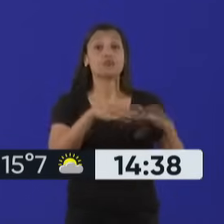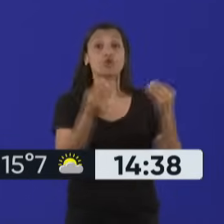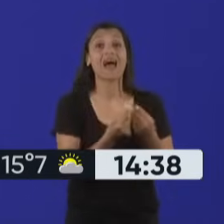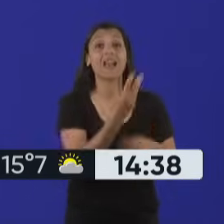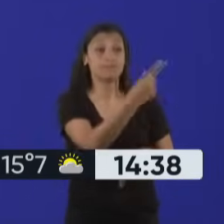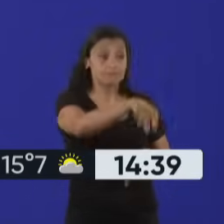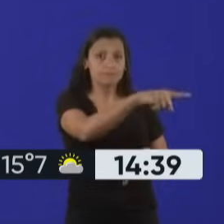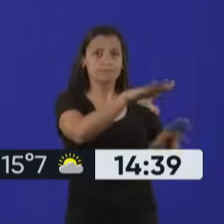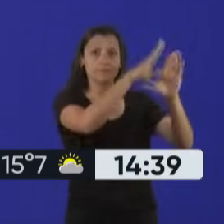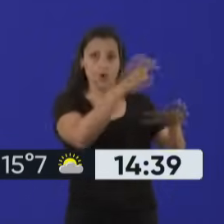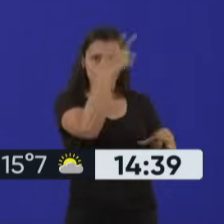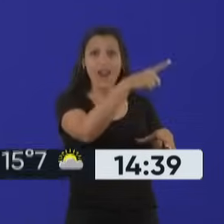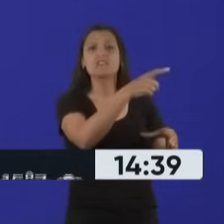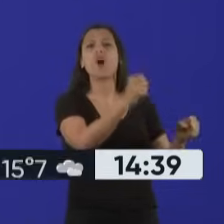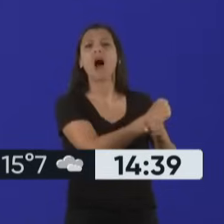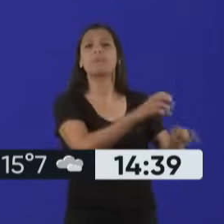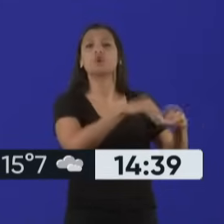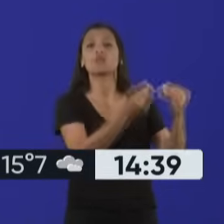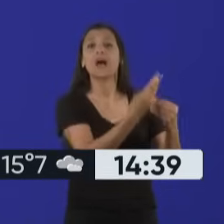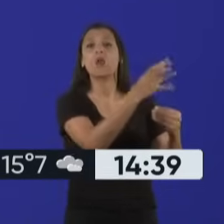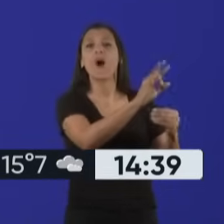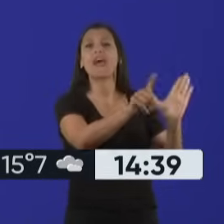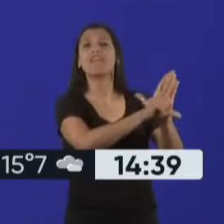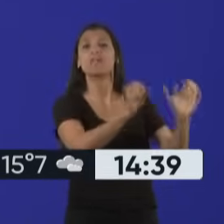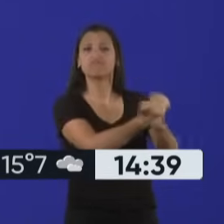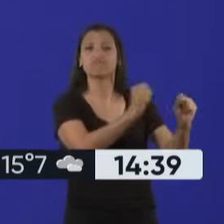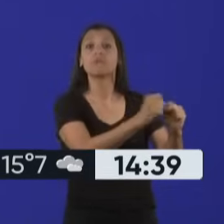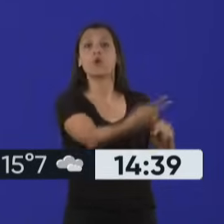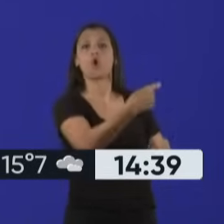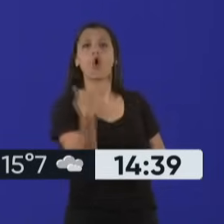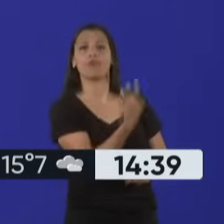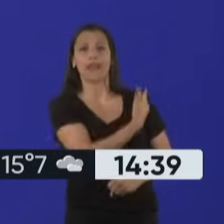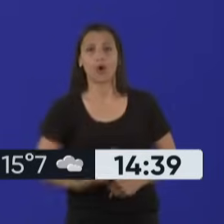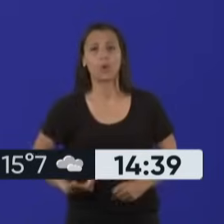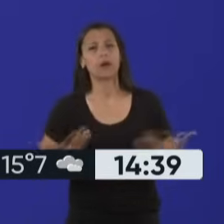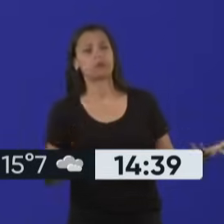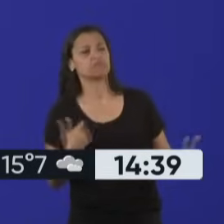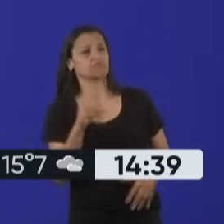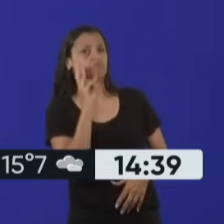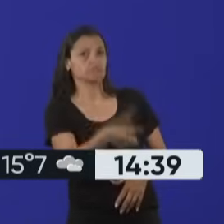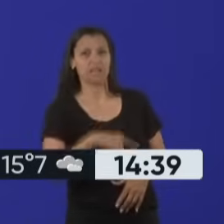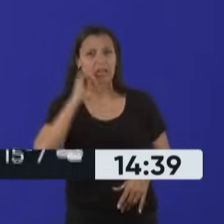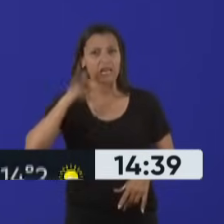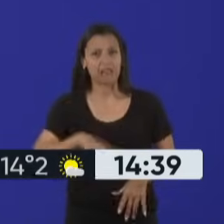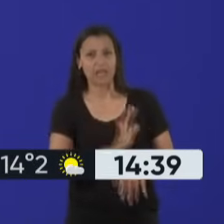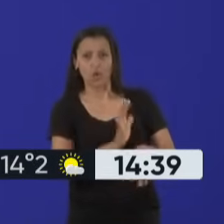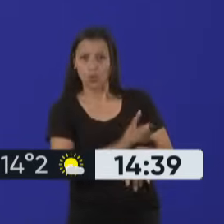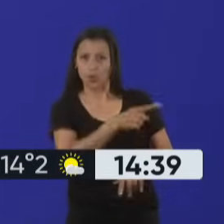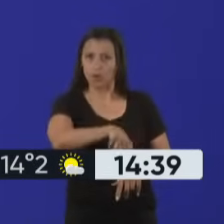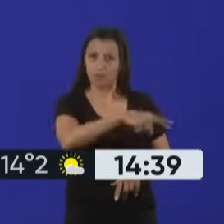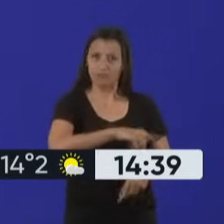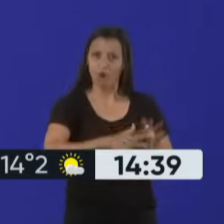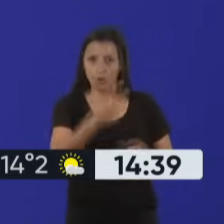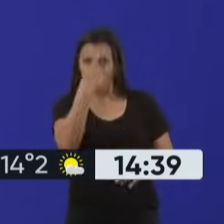contra. La verdad que también la crítica que se hace a la política es bastante ingenua, por decirla, porque nunca